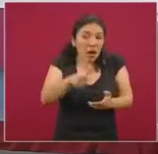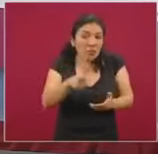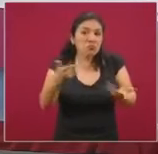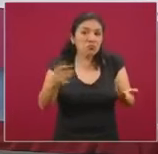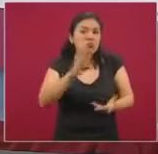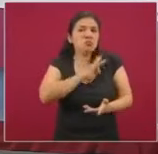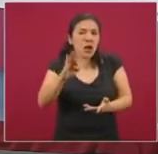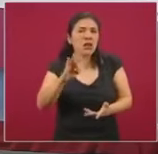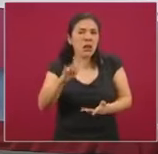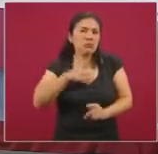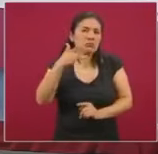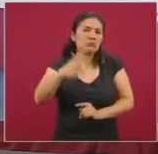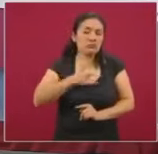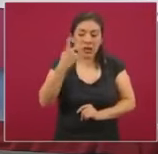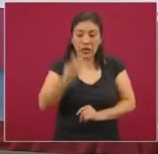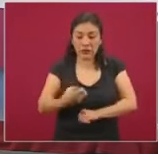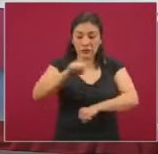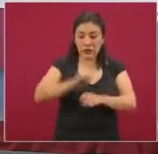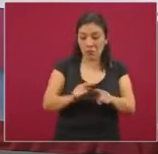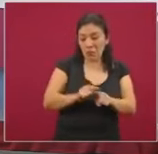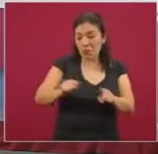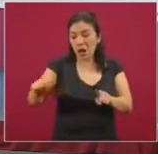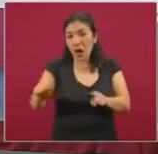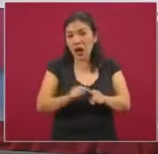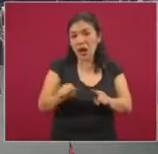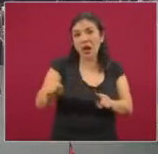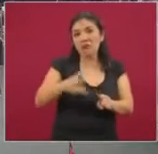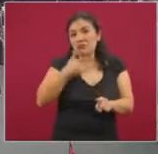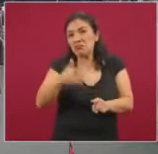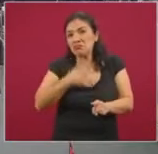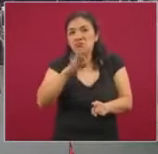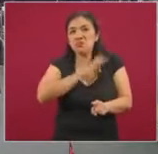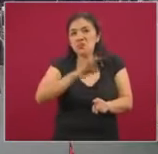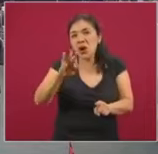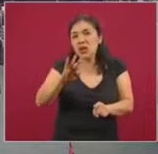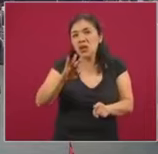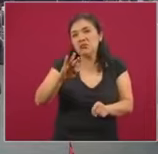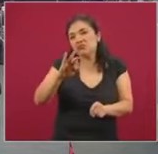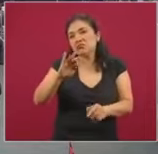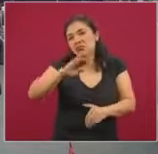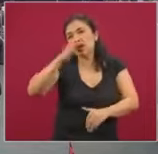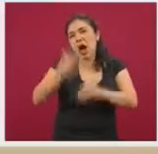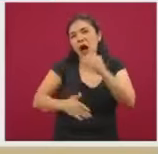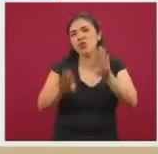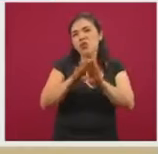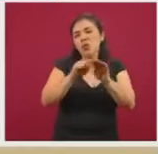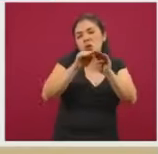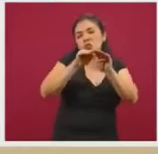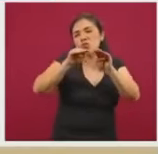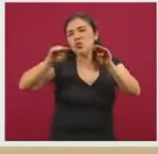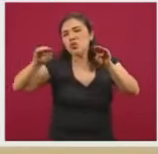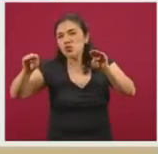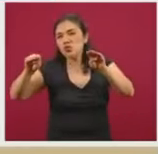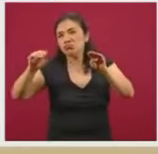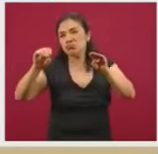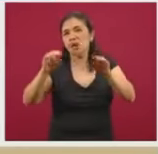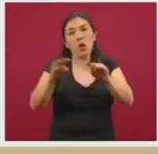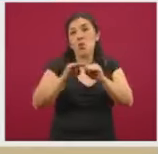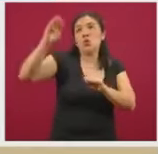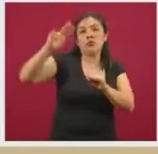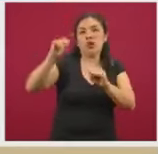dar una proyección a que esta semana pudiéramos terminar a lo mejor en una meseta, es decir, en un comportamiento un